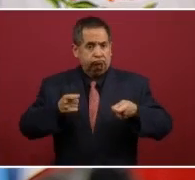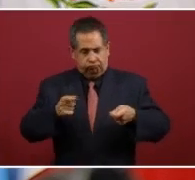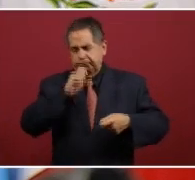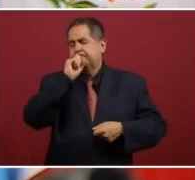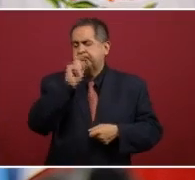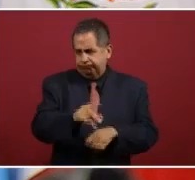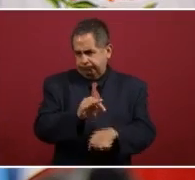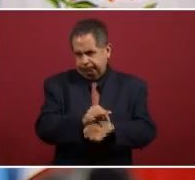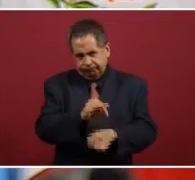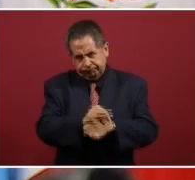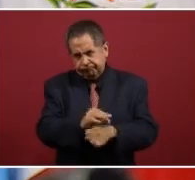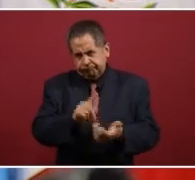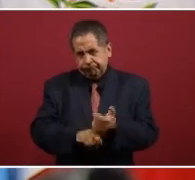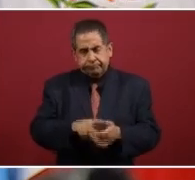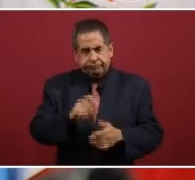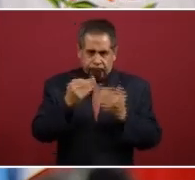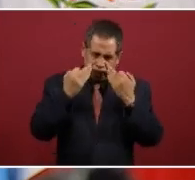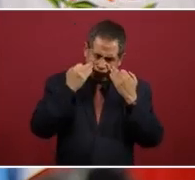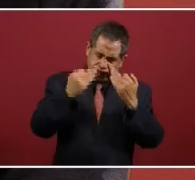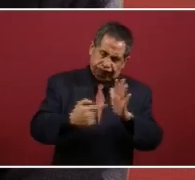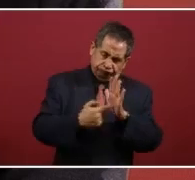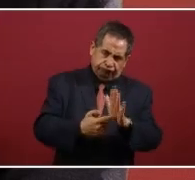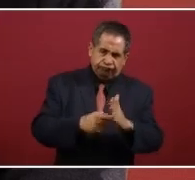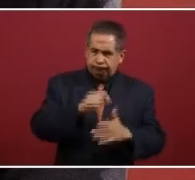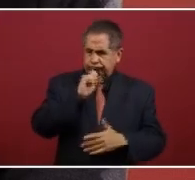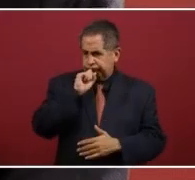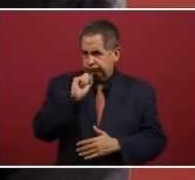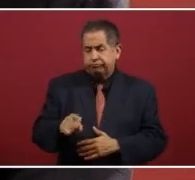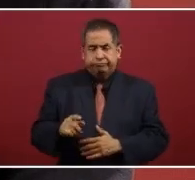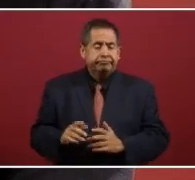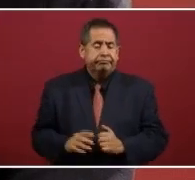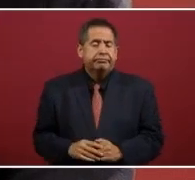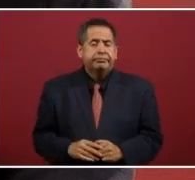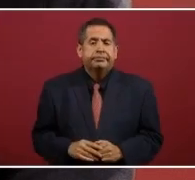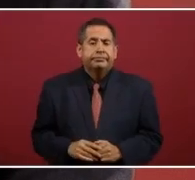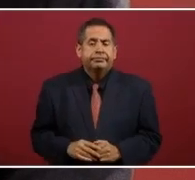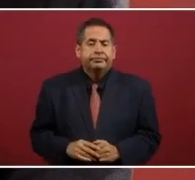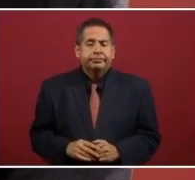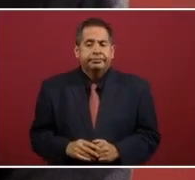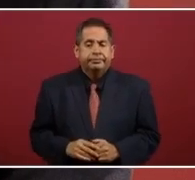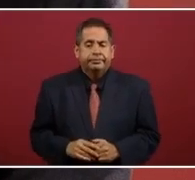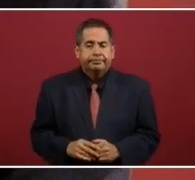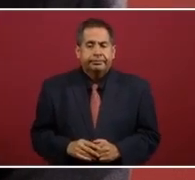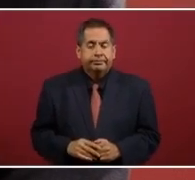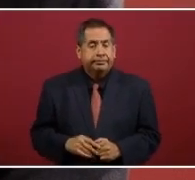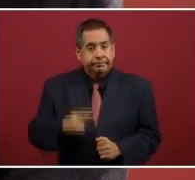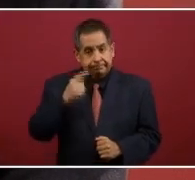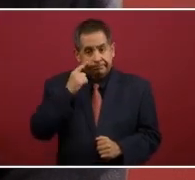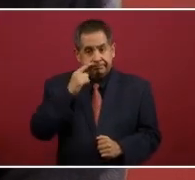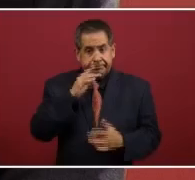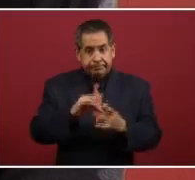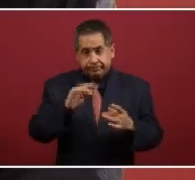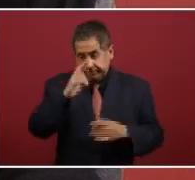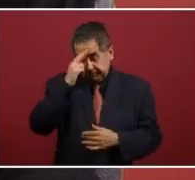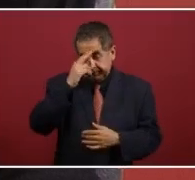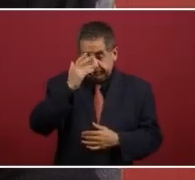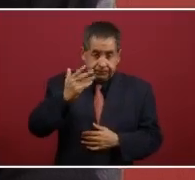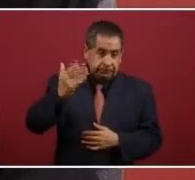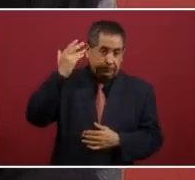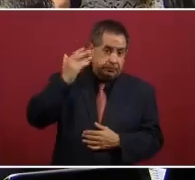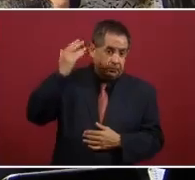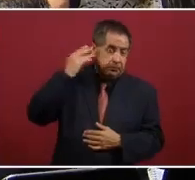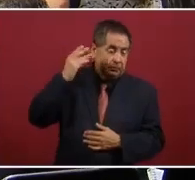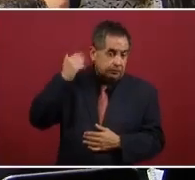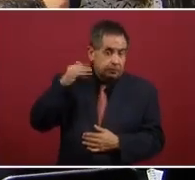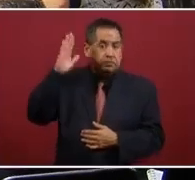Así lo demuestra el hecho de que cuando me tocó ser